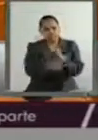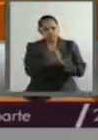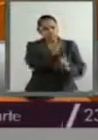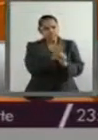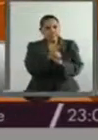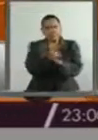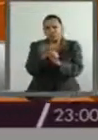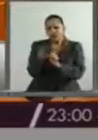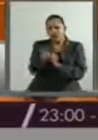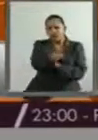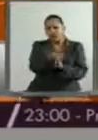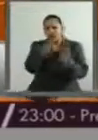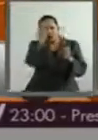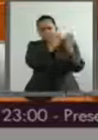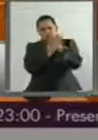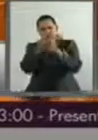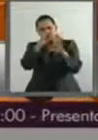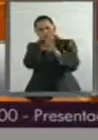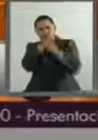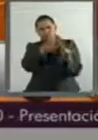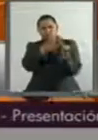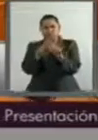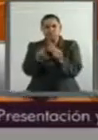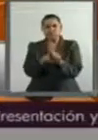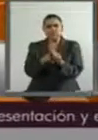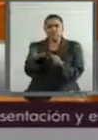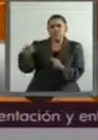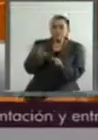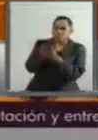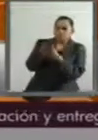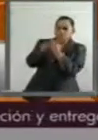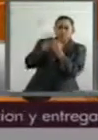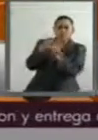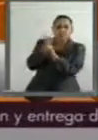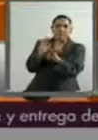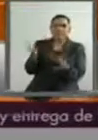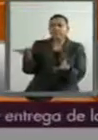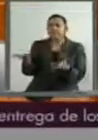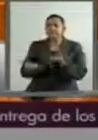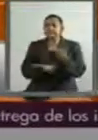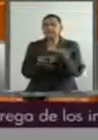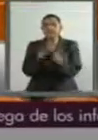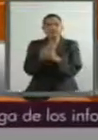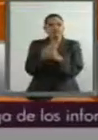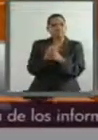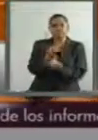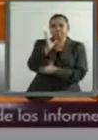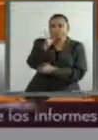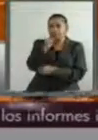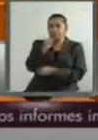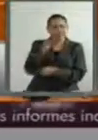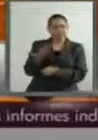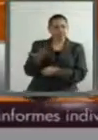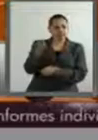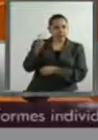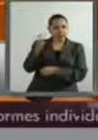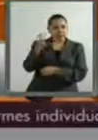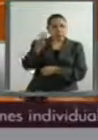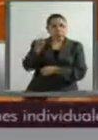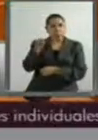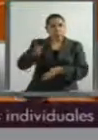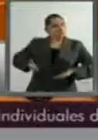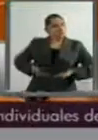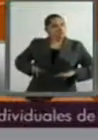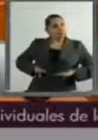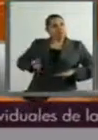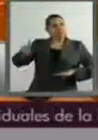debate serio, un debate claro, para que el carácter reservado no sea un pretexto para conservar y